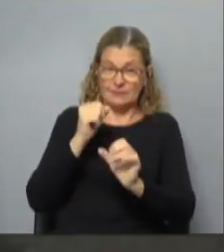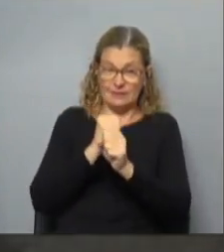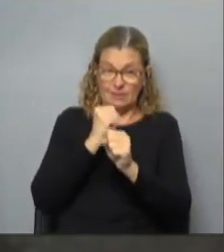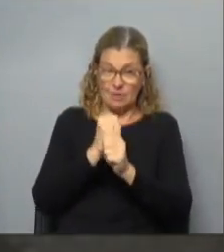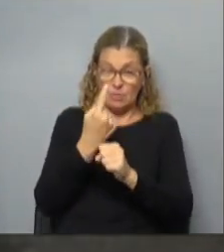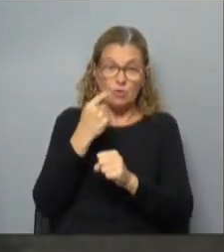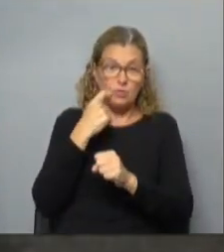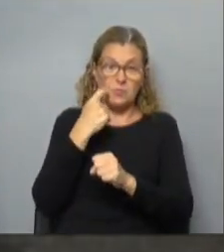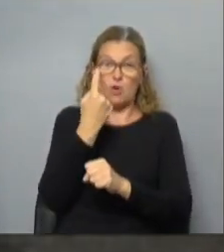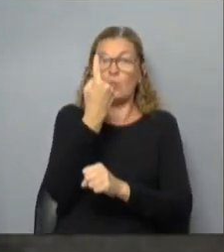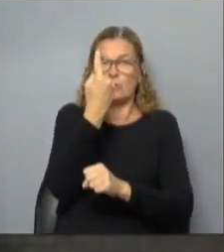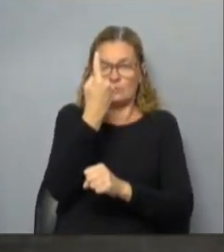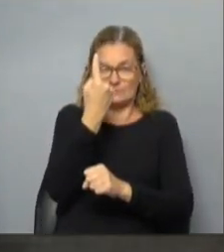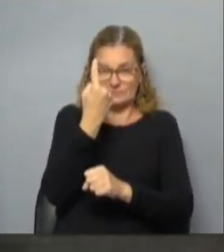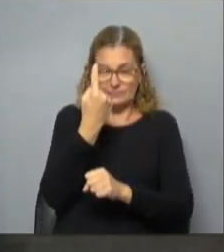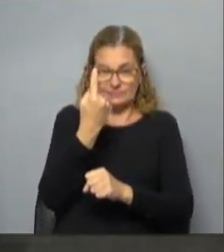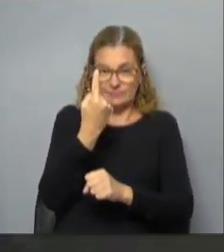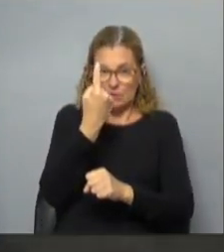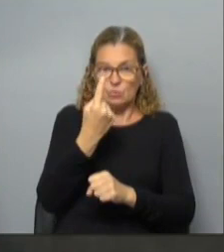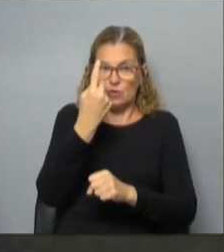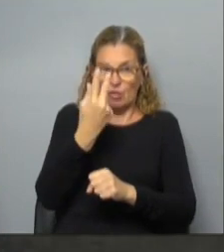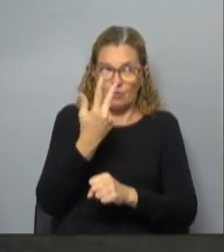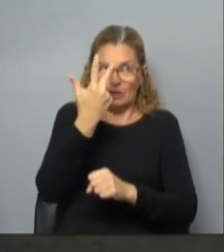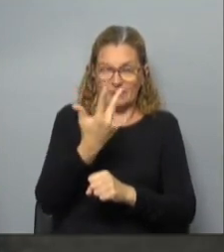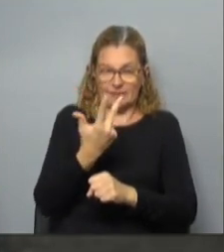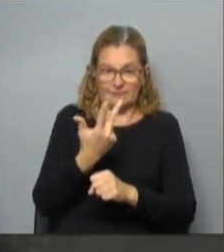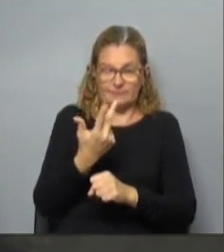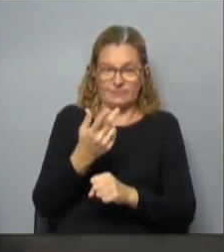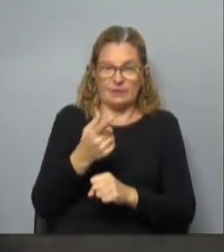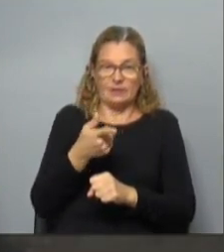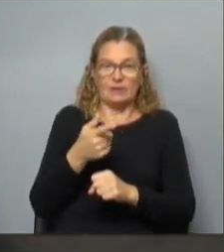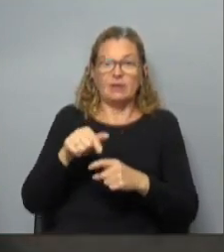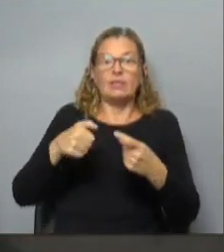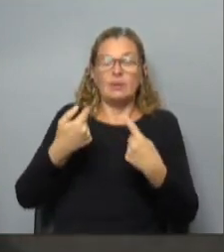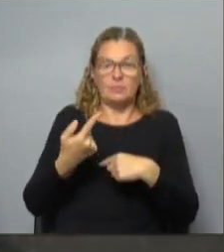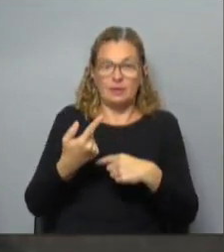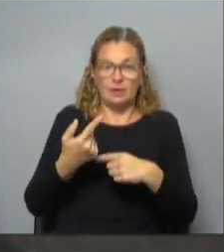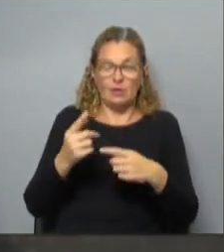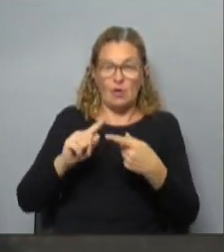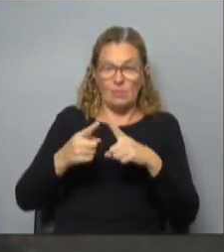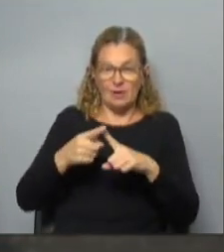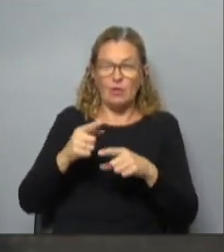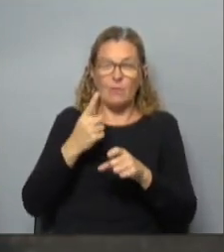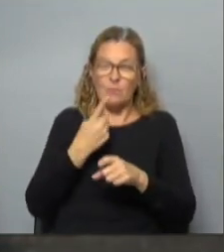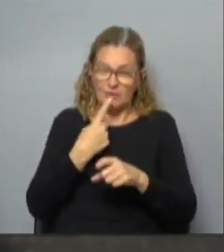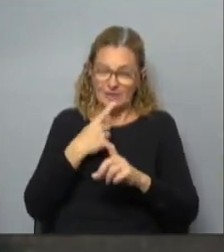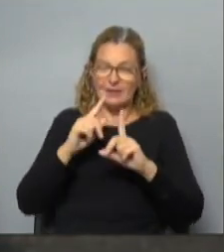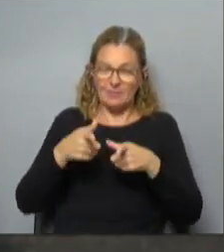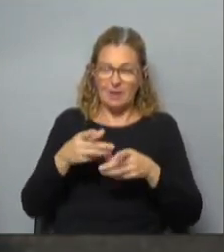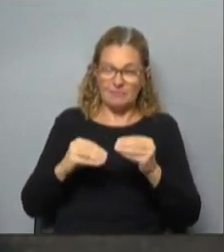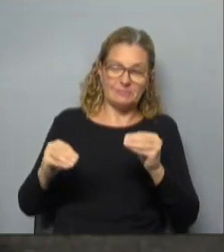uno tenemos la 1 la 2 y la 3 por supuesto después combinar con la acción política pero